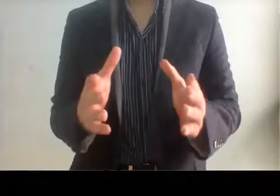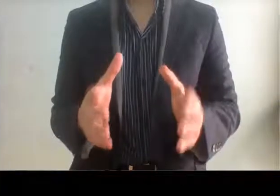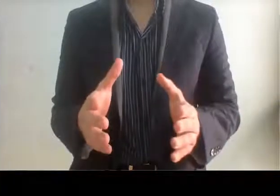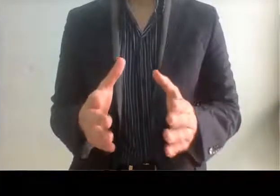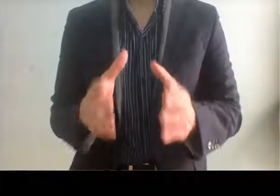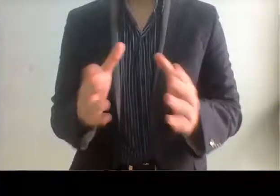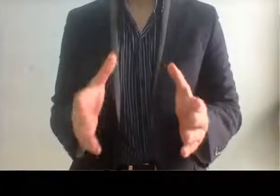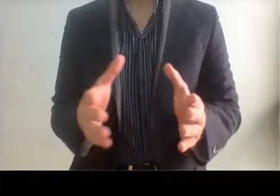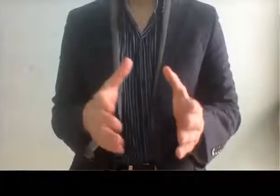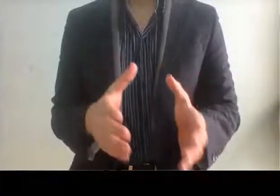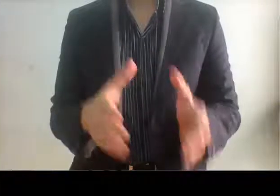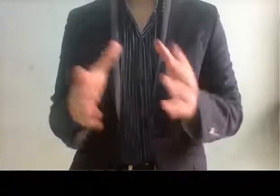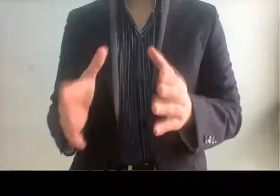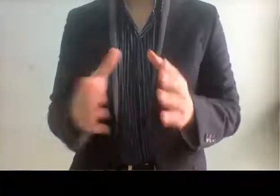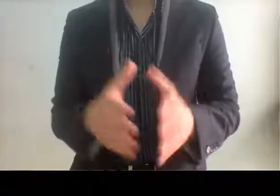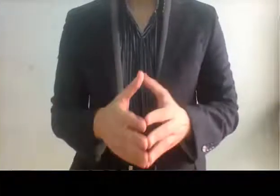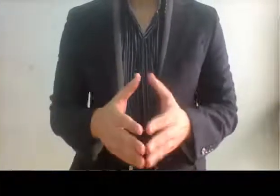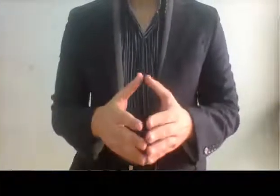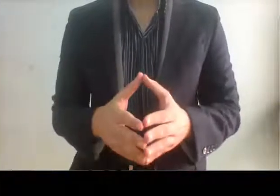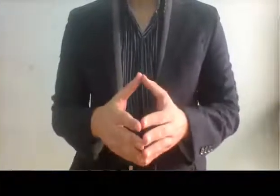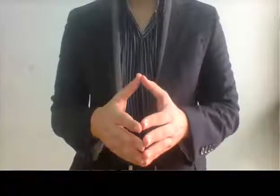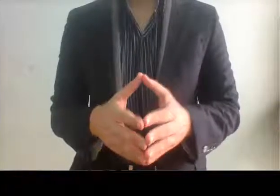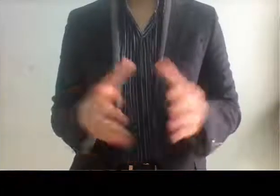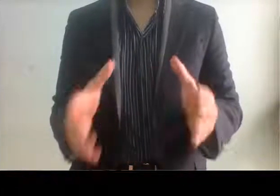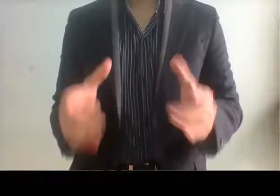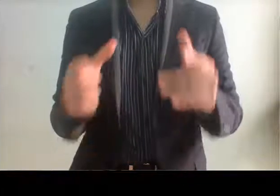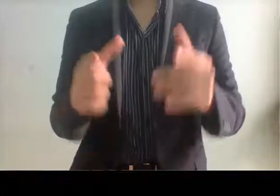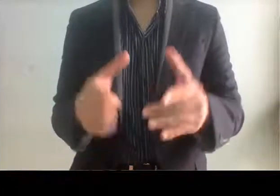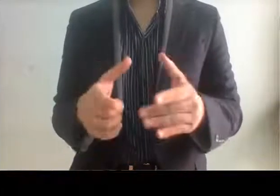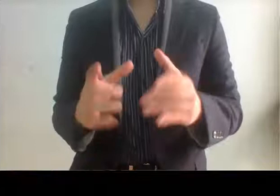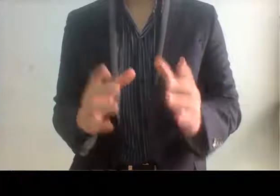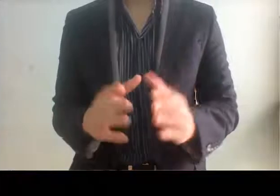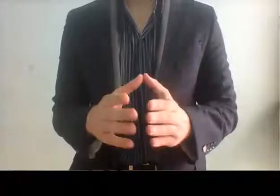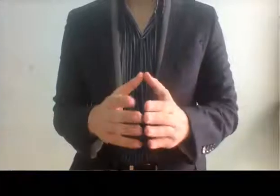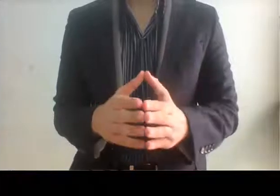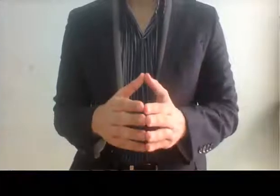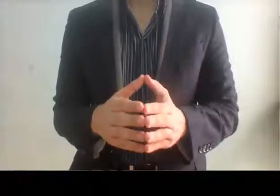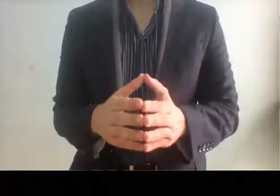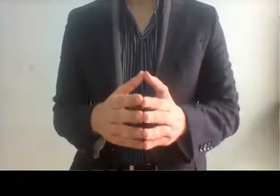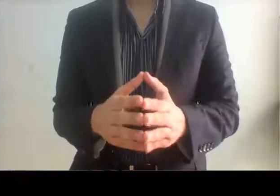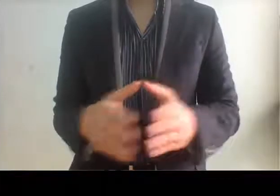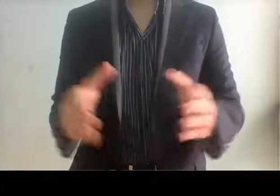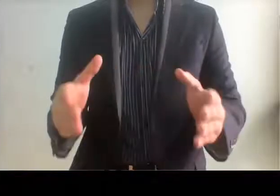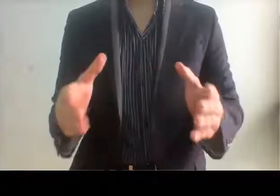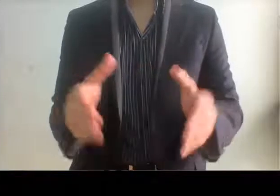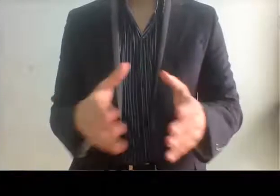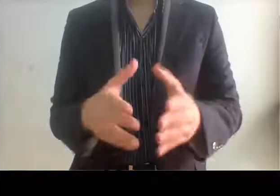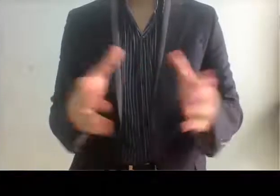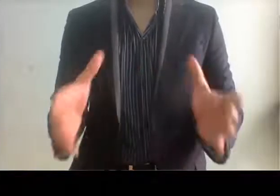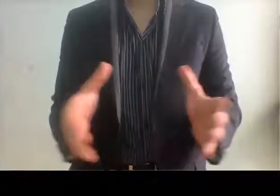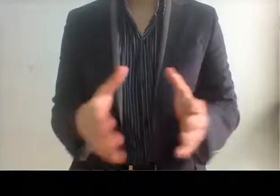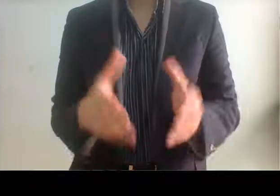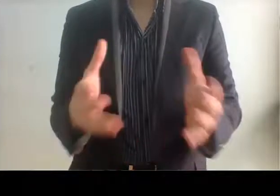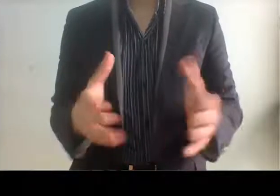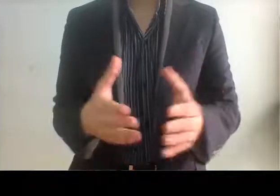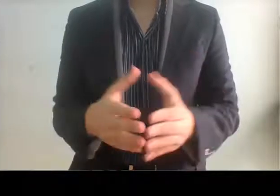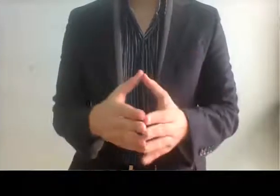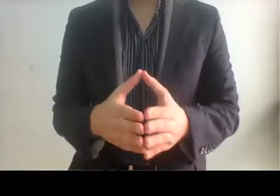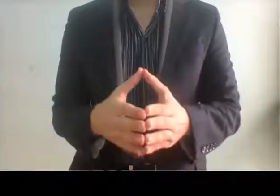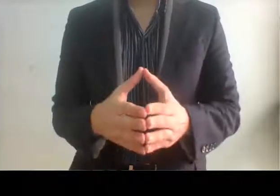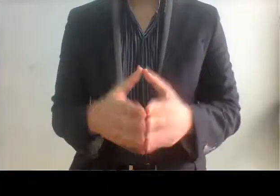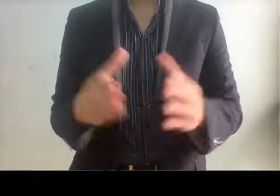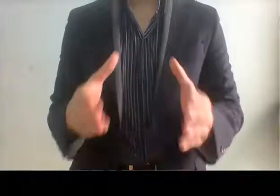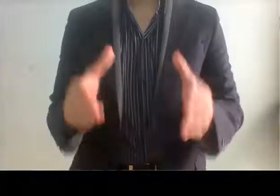alrededor de un millón a un millón y medio de pesos. Ahora, ¿cuánto creen que cuesta este ventilador, estos ventiladores hechos o respiradores, como lo quieran